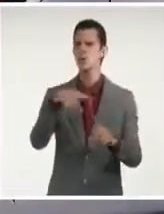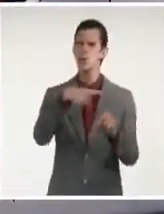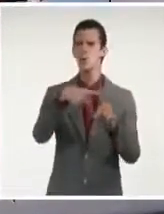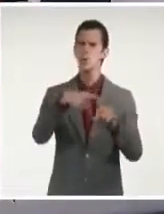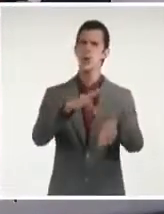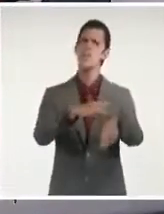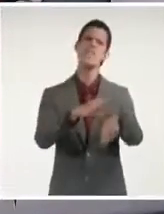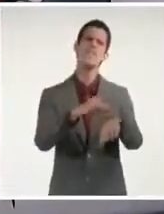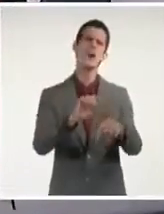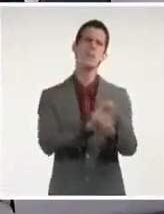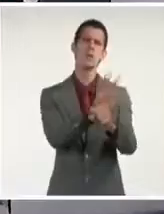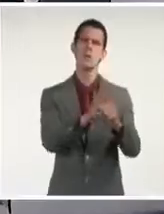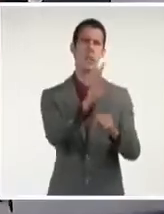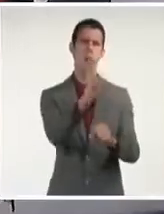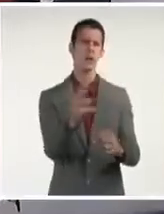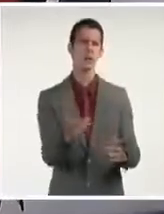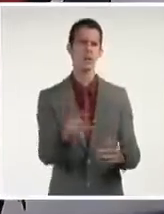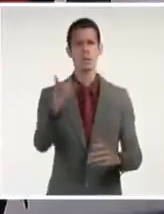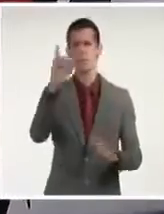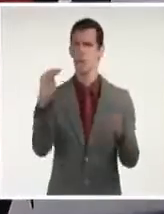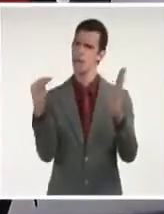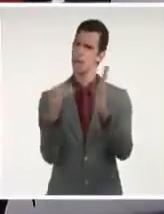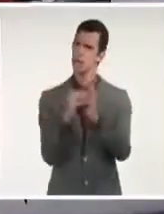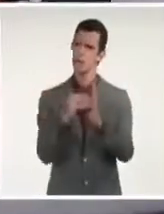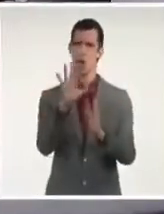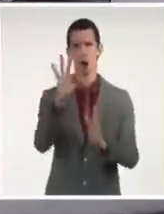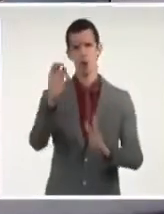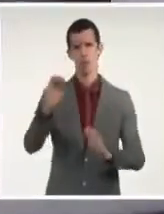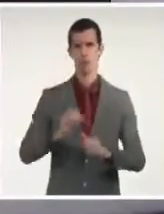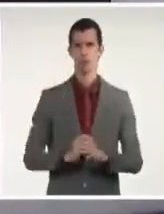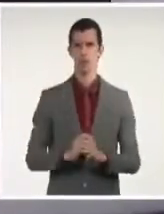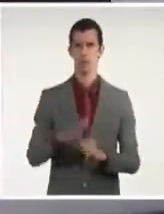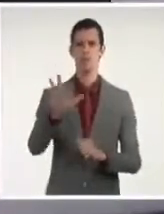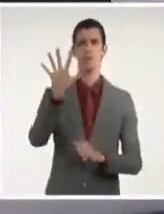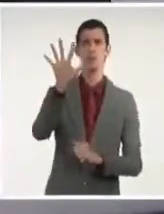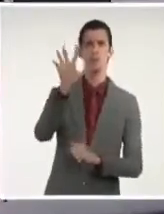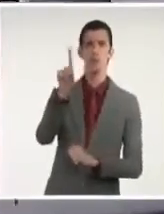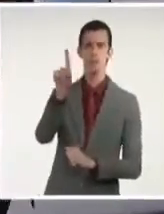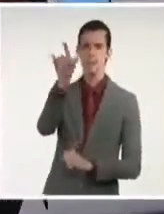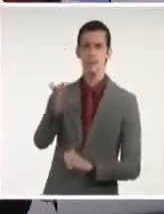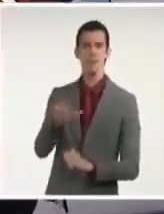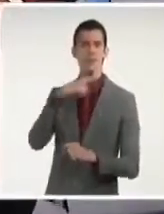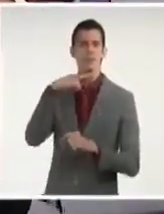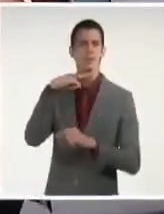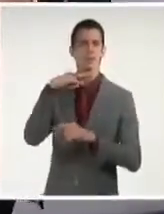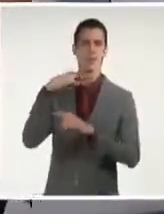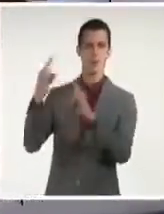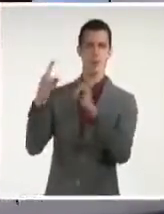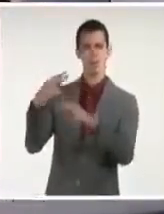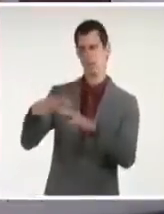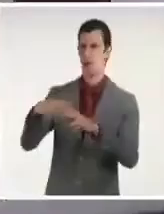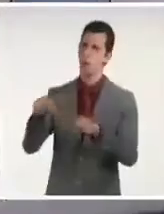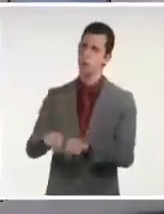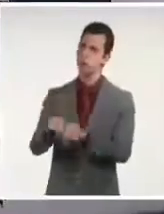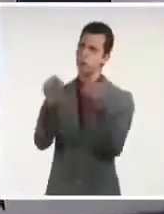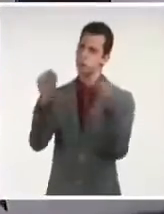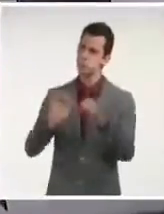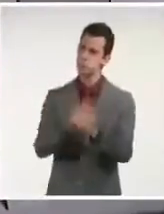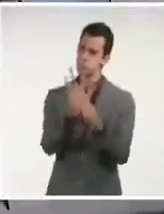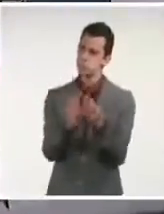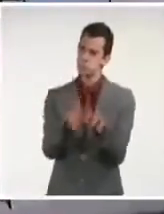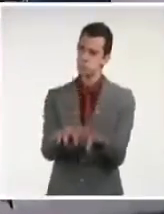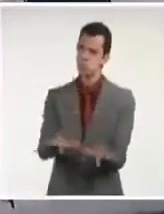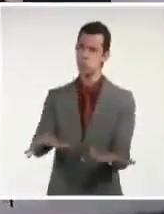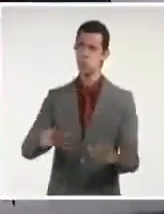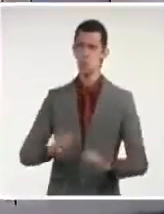de COVID-19 y 51 personas murieron por causa de la enfermedad, según los datos del día de ayer. Sin embargo,